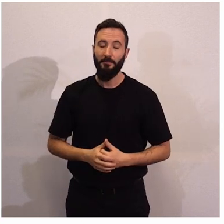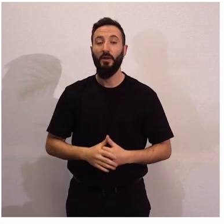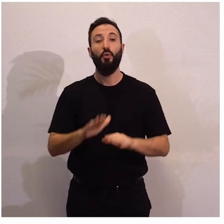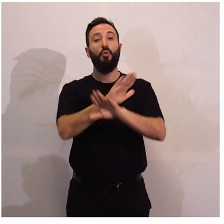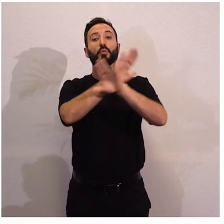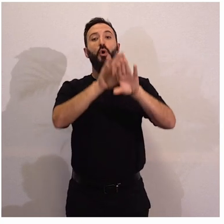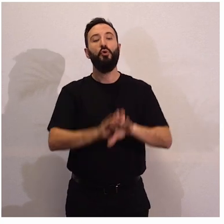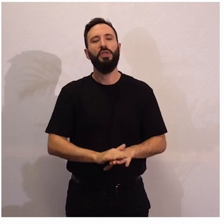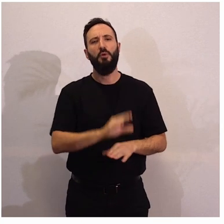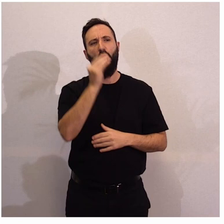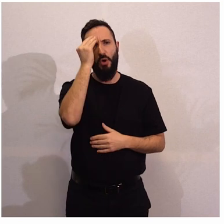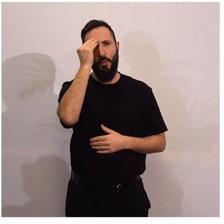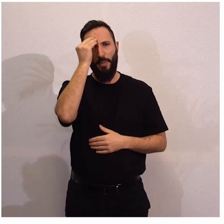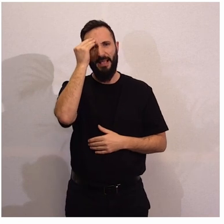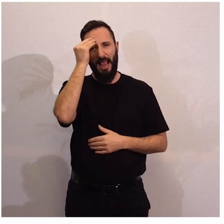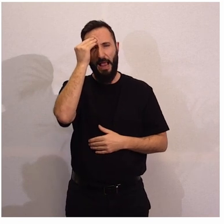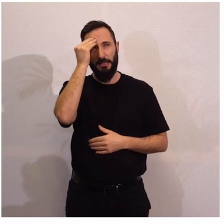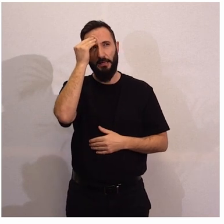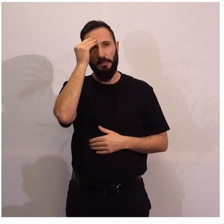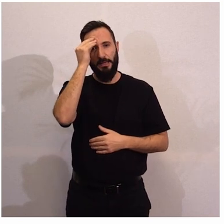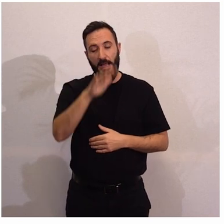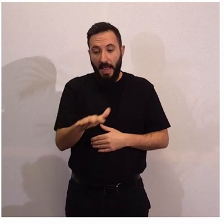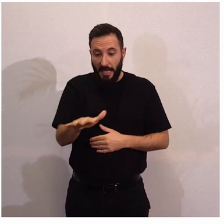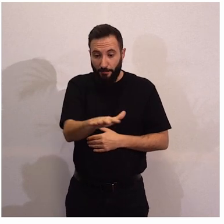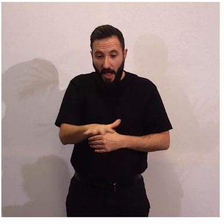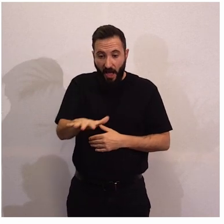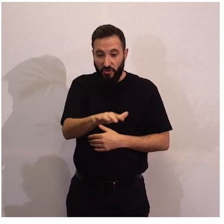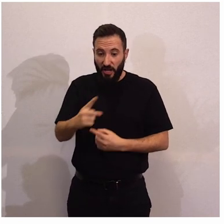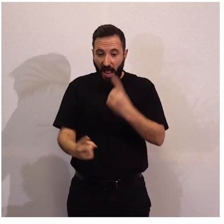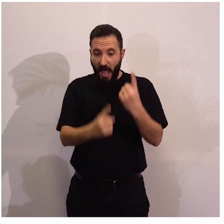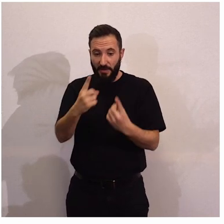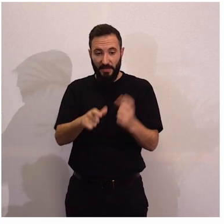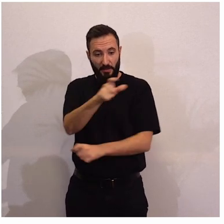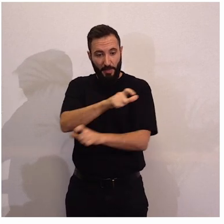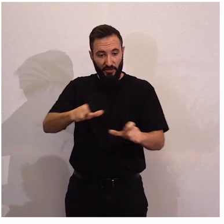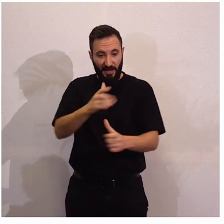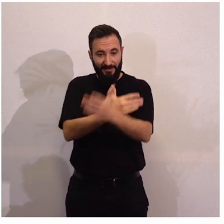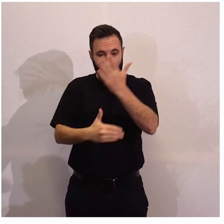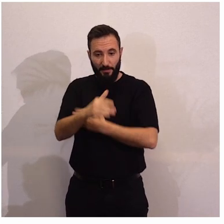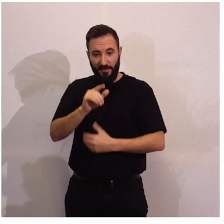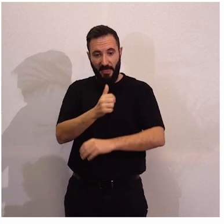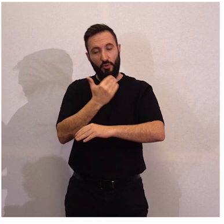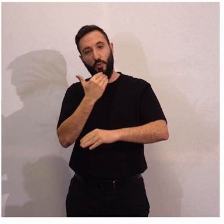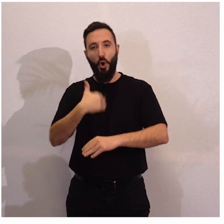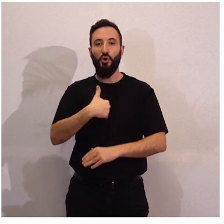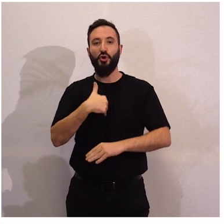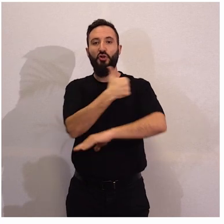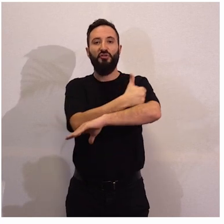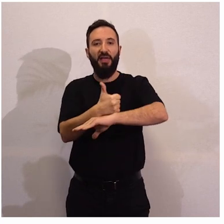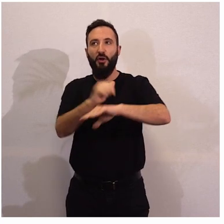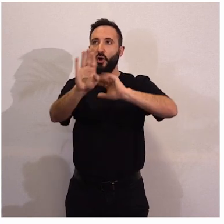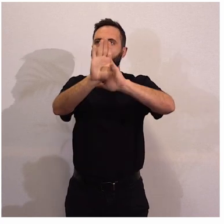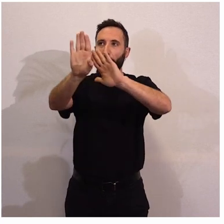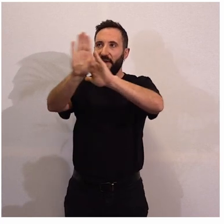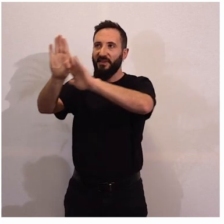último, ¿pensáis que aún quedan espacios en los que no estamos pudiendo participar como ciudadanos o vecinos